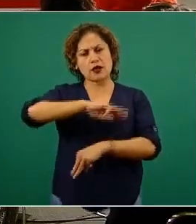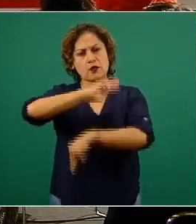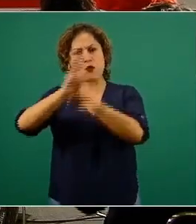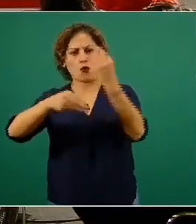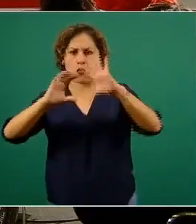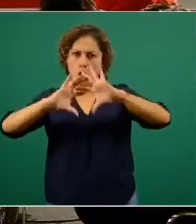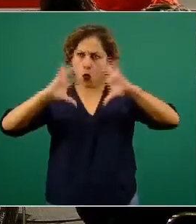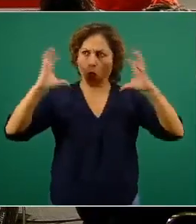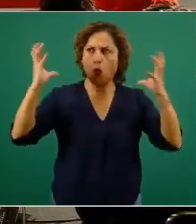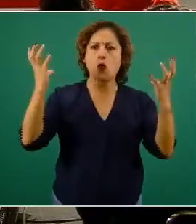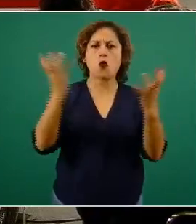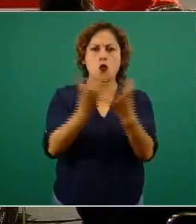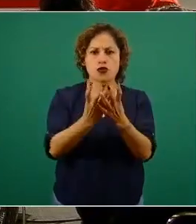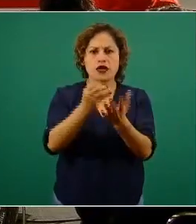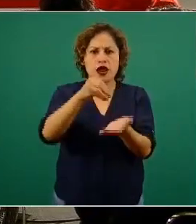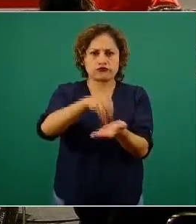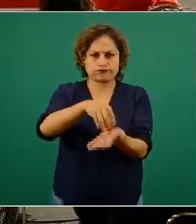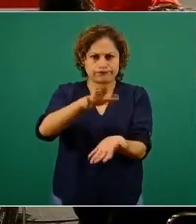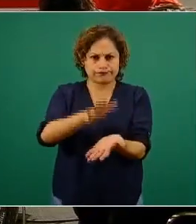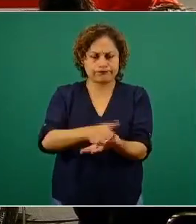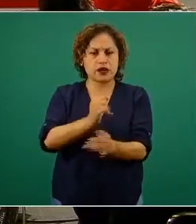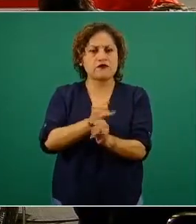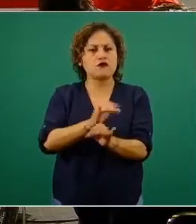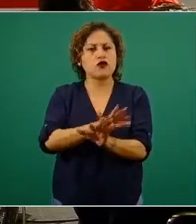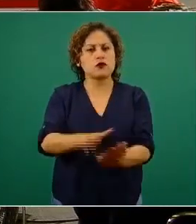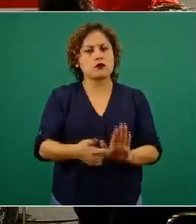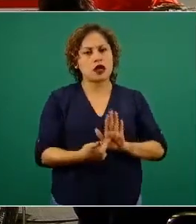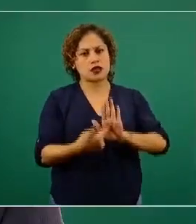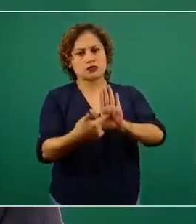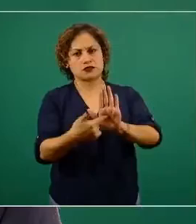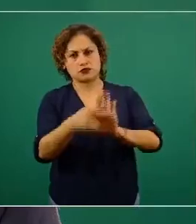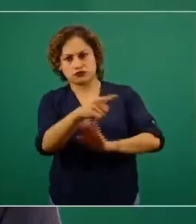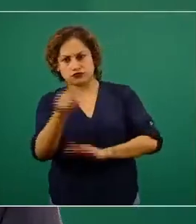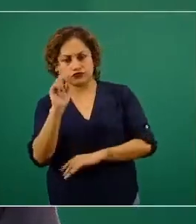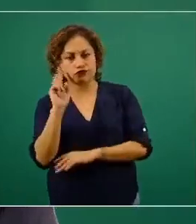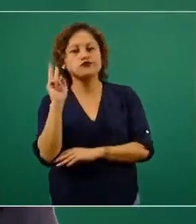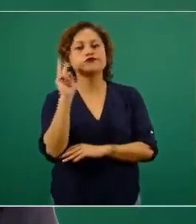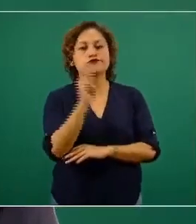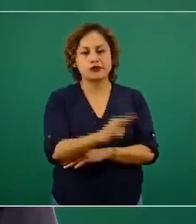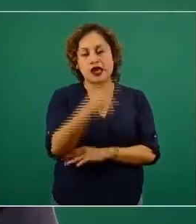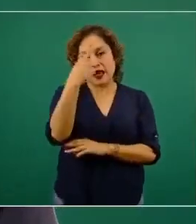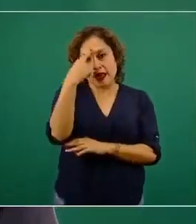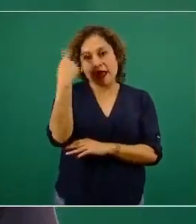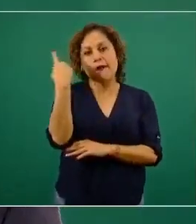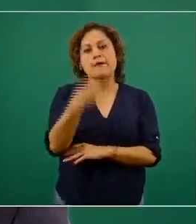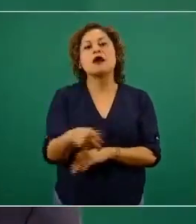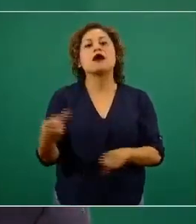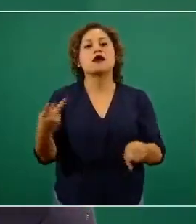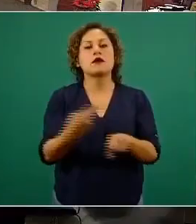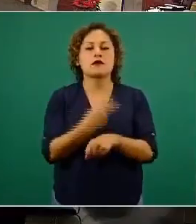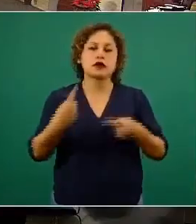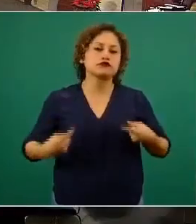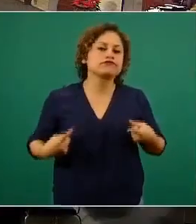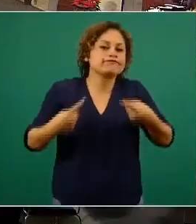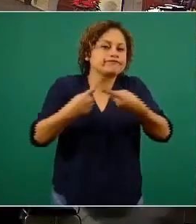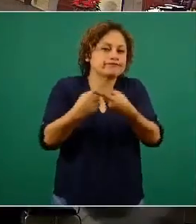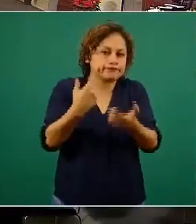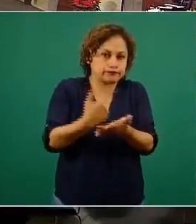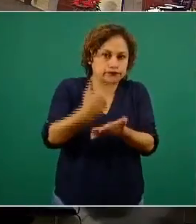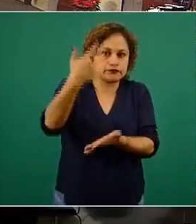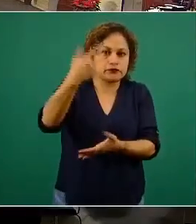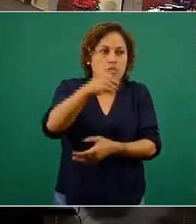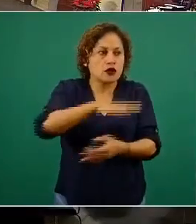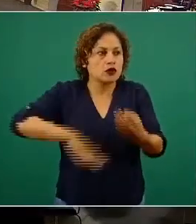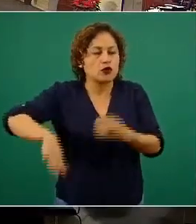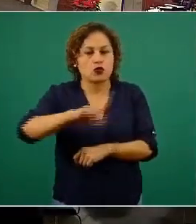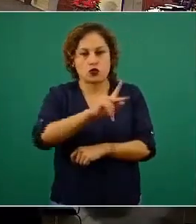también el del país, pero el informe mundial sobre reacciones alérgicas graves para conocimiento del público. Gracias, Hans Salazar.